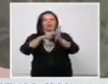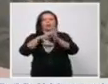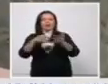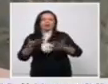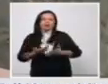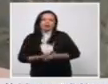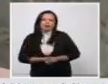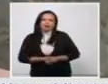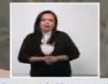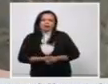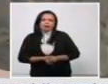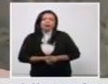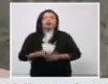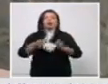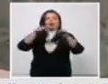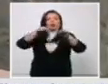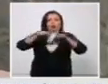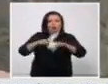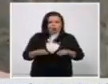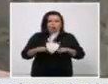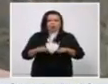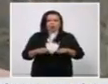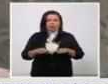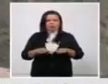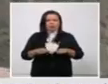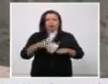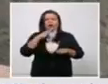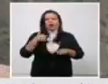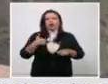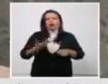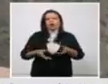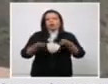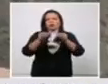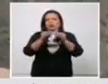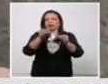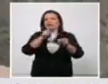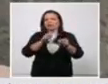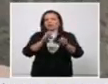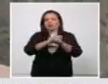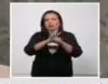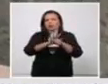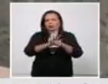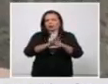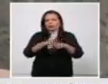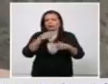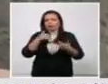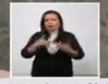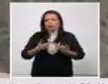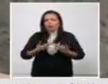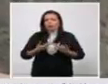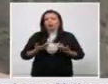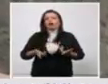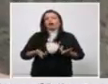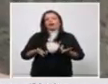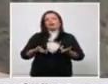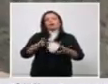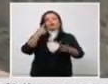fuente de infección, de propagación de la enfermedad, son los casos todavía autóctonos que nos quedan. La provincia ha registrado un número importante,